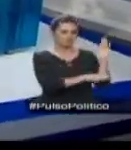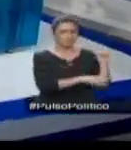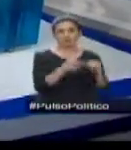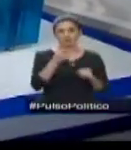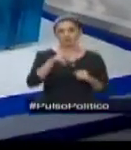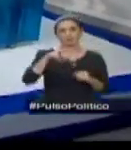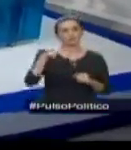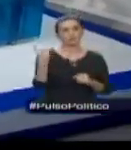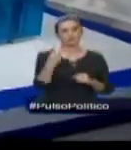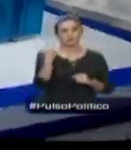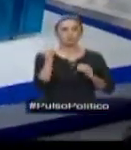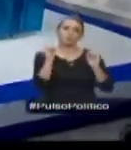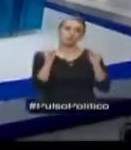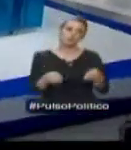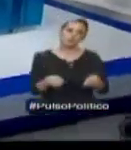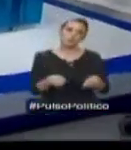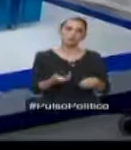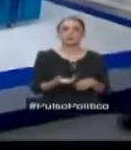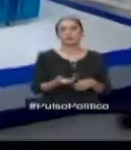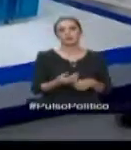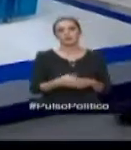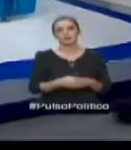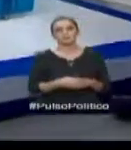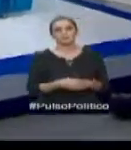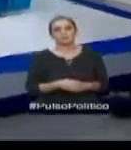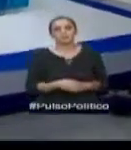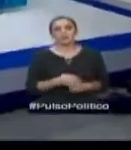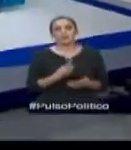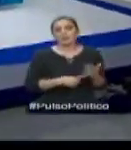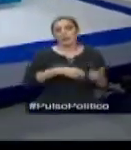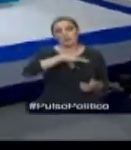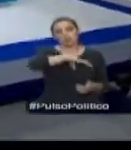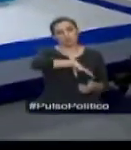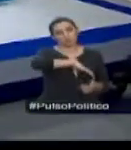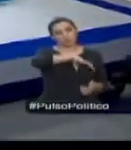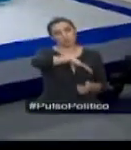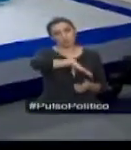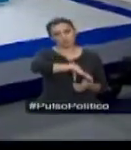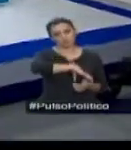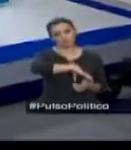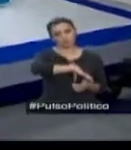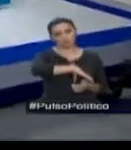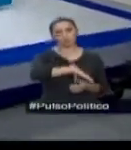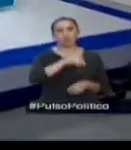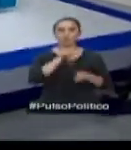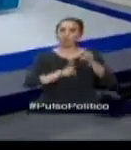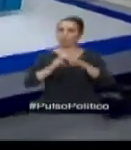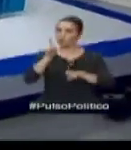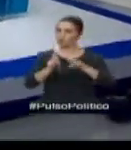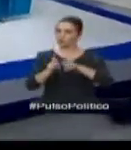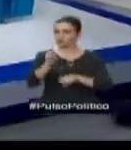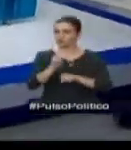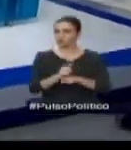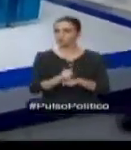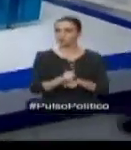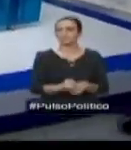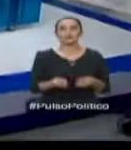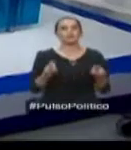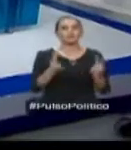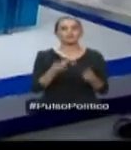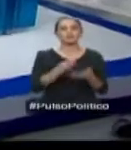trata entonces de la posibilidad dice moisés tacle que los gobiernos autónomos descentralizados consulten si no que